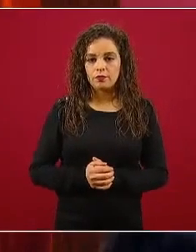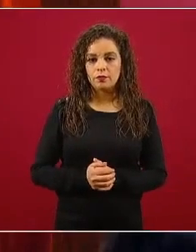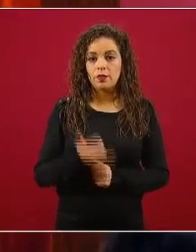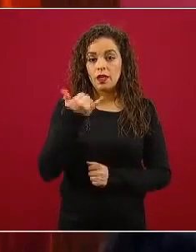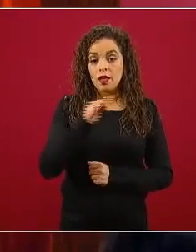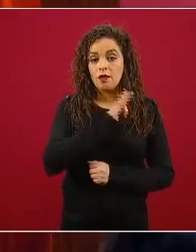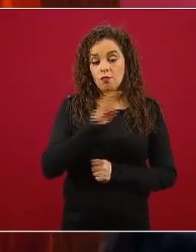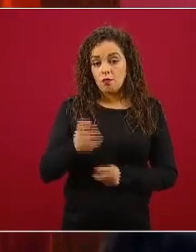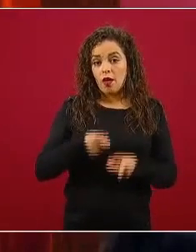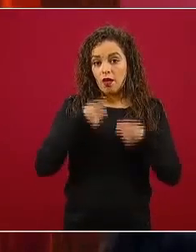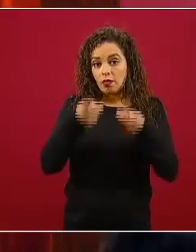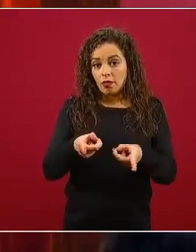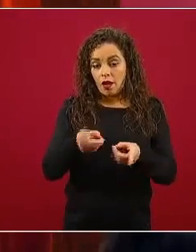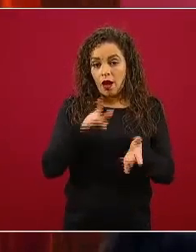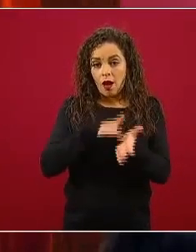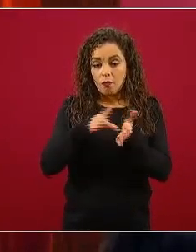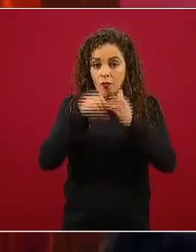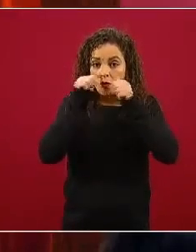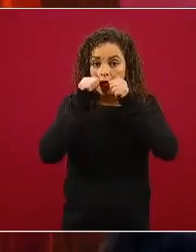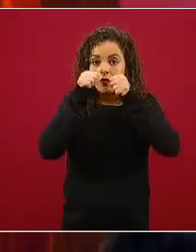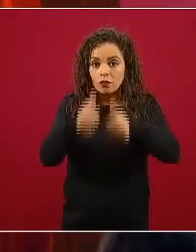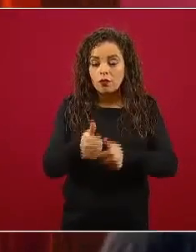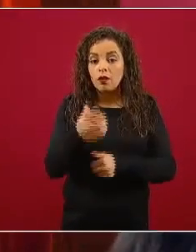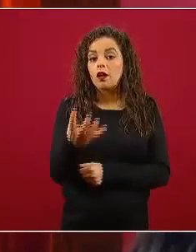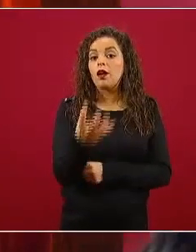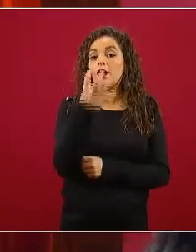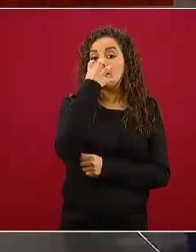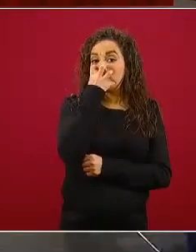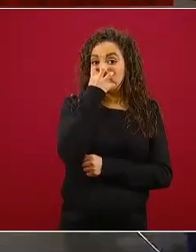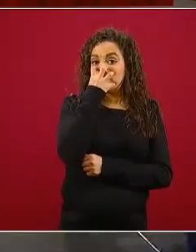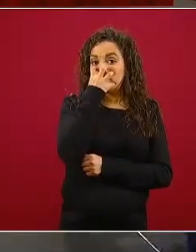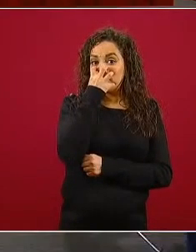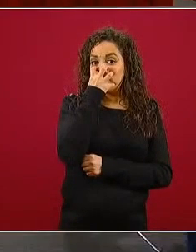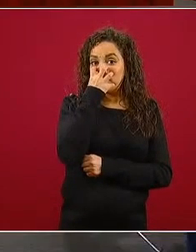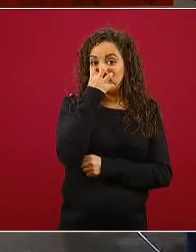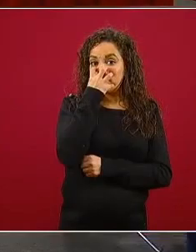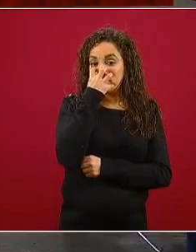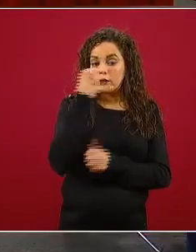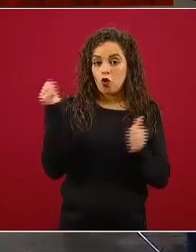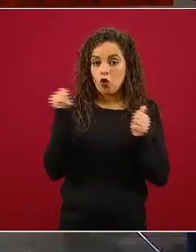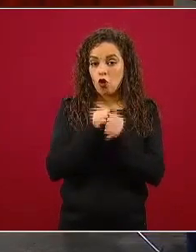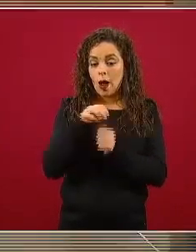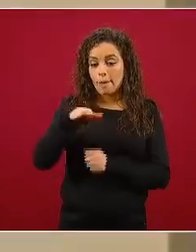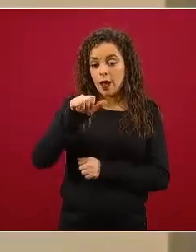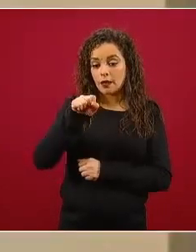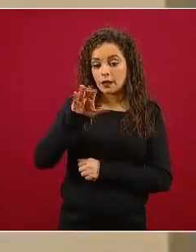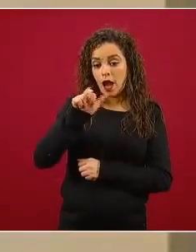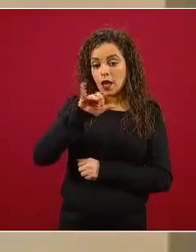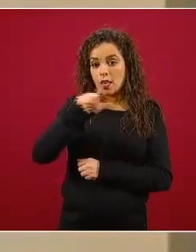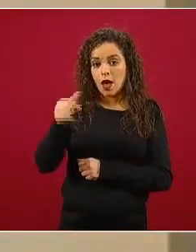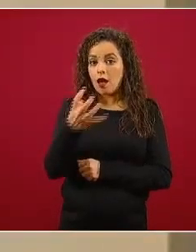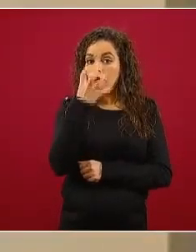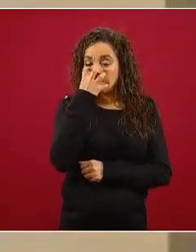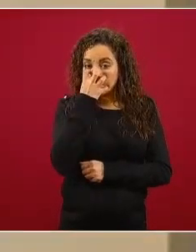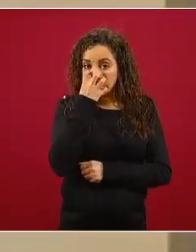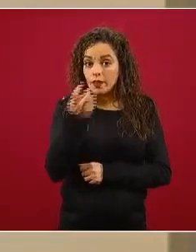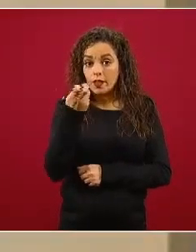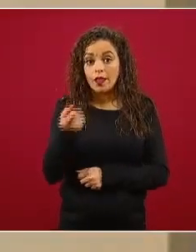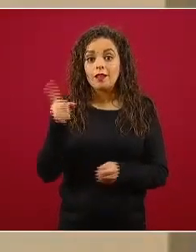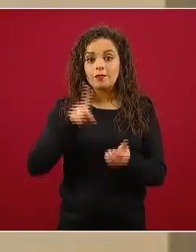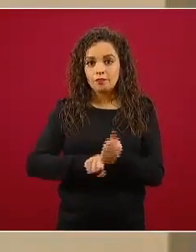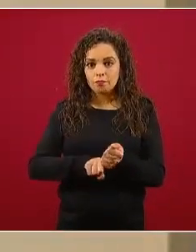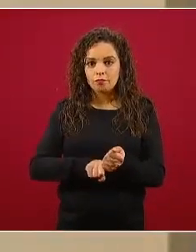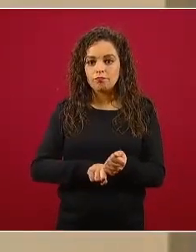con el uso de oxigenación no invasiva durante algunos días, y puede hacer toda la diferencia entre que la persona solo